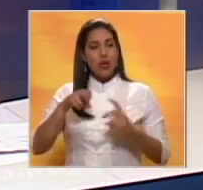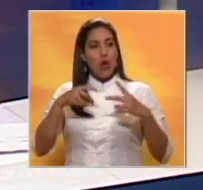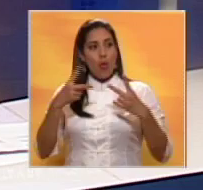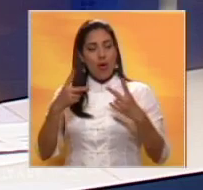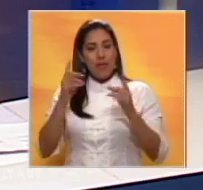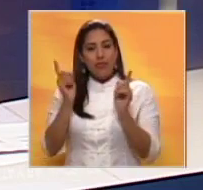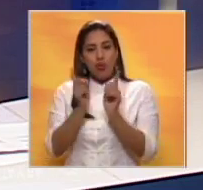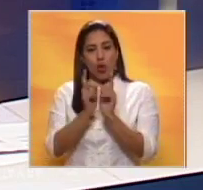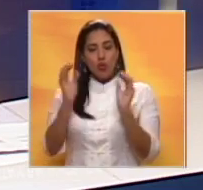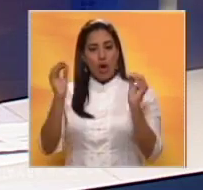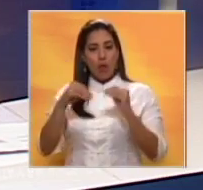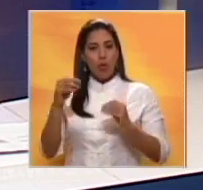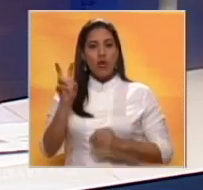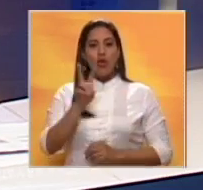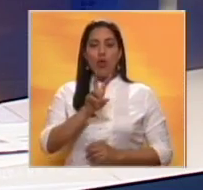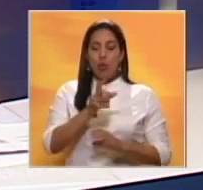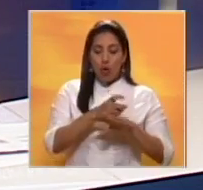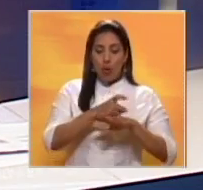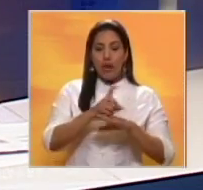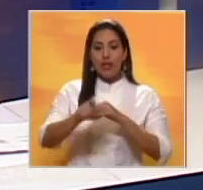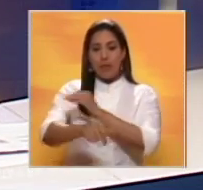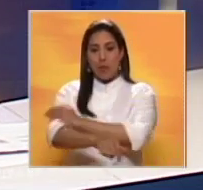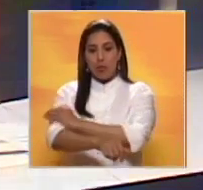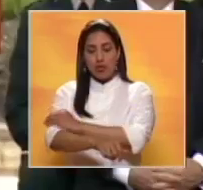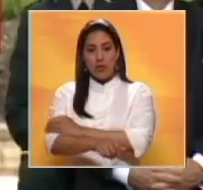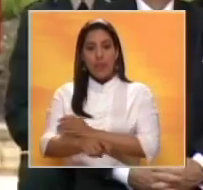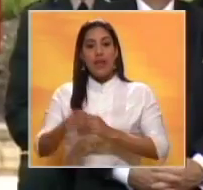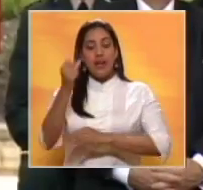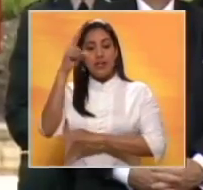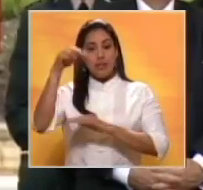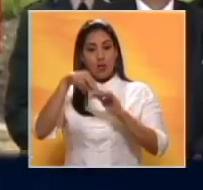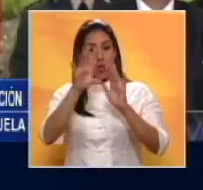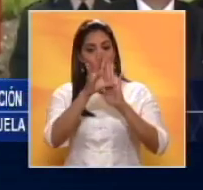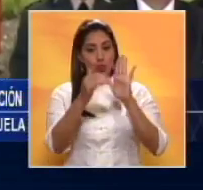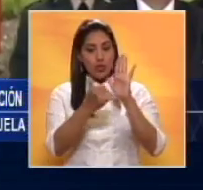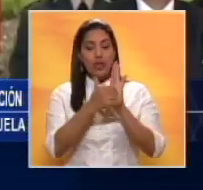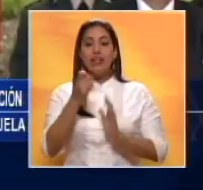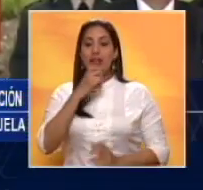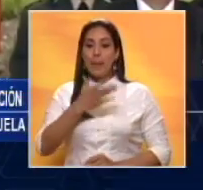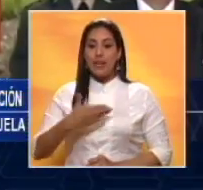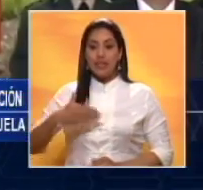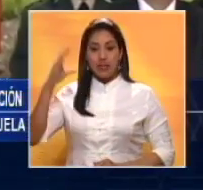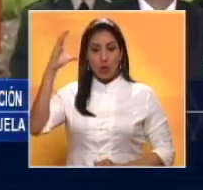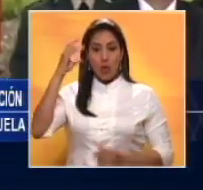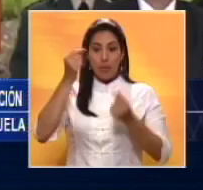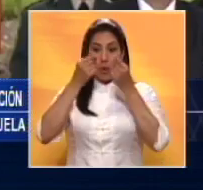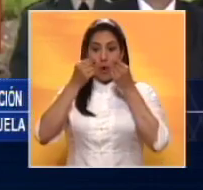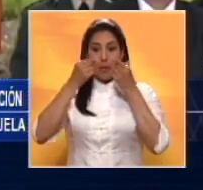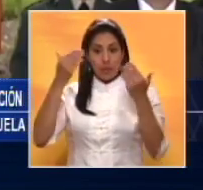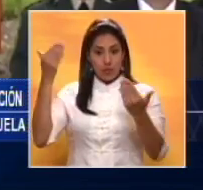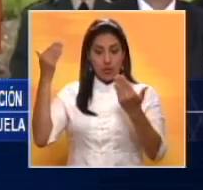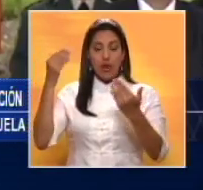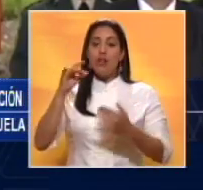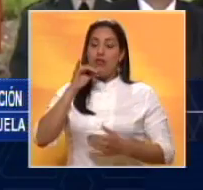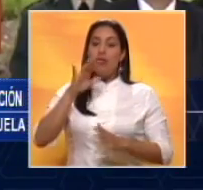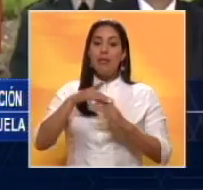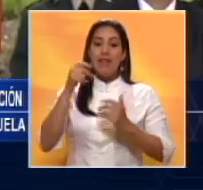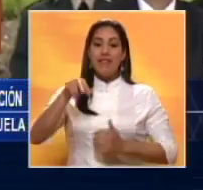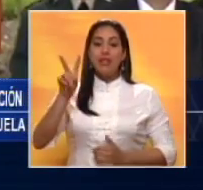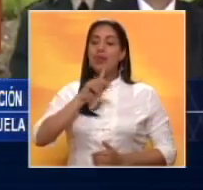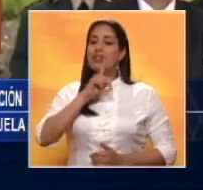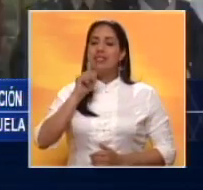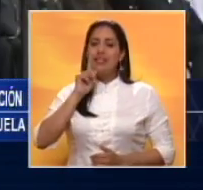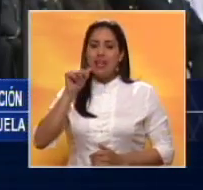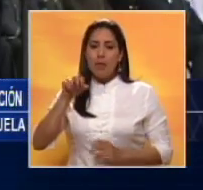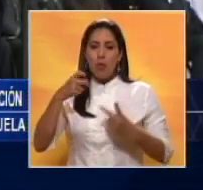un mínimo acuerdo entre el gobierno y la oposición. Sobre la Asamblea Nacional Constituyente, el presidente de Colombia manifestó que en Venezuela se está poniendo en